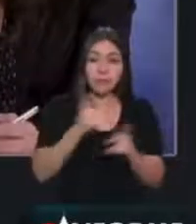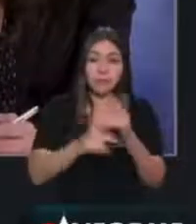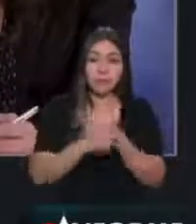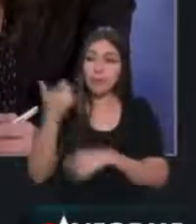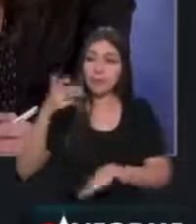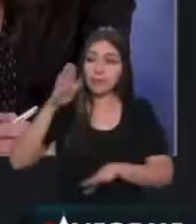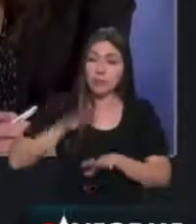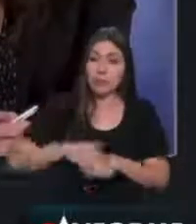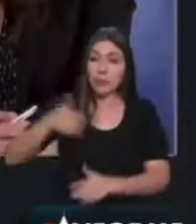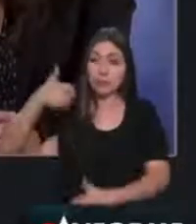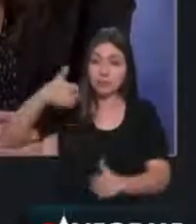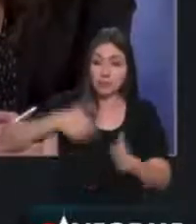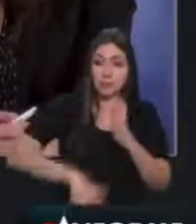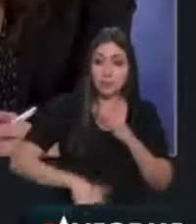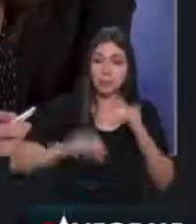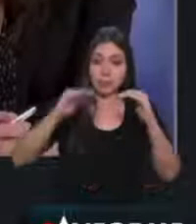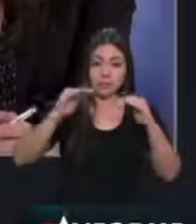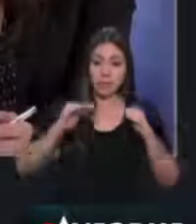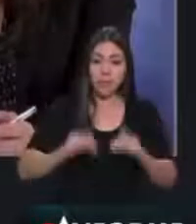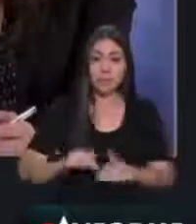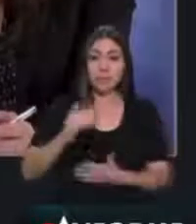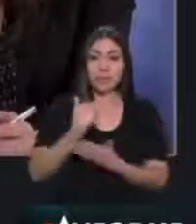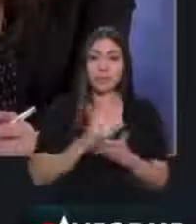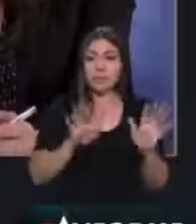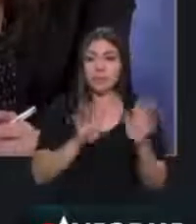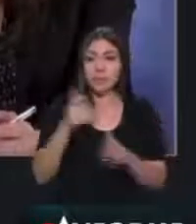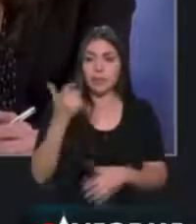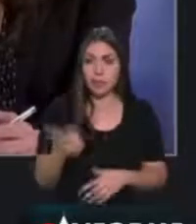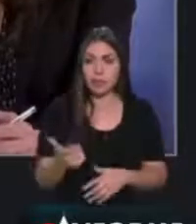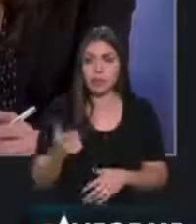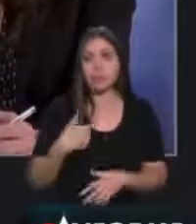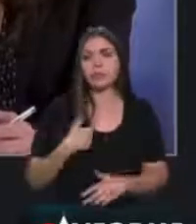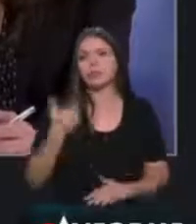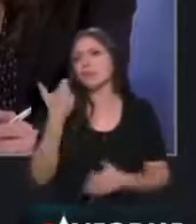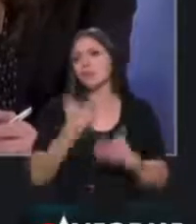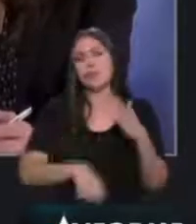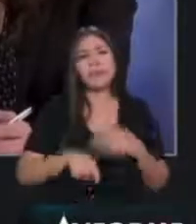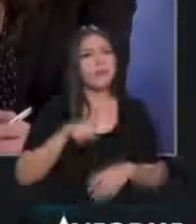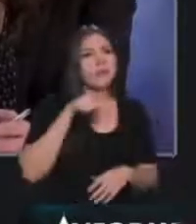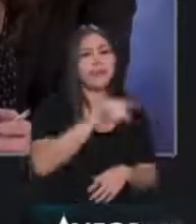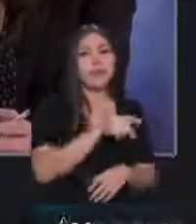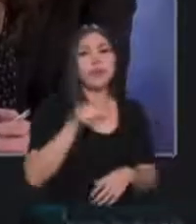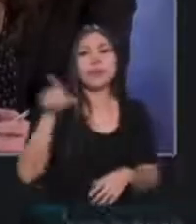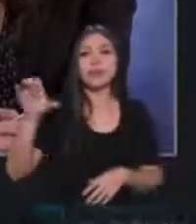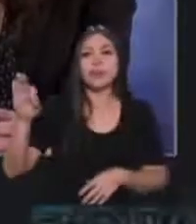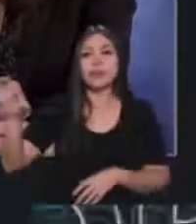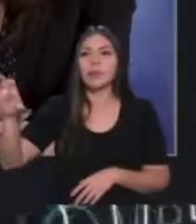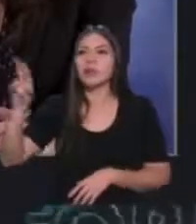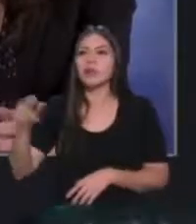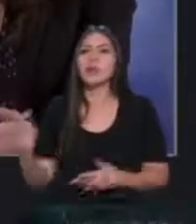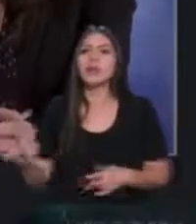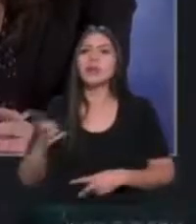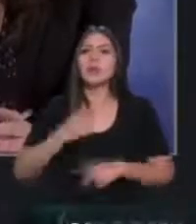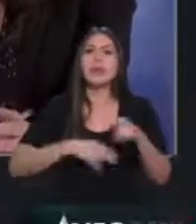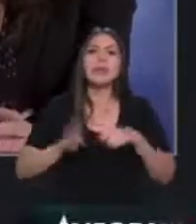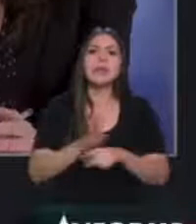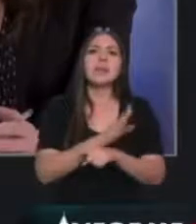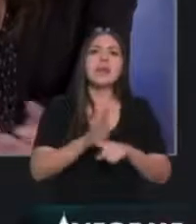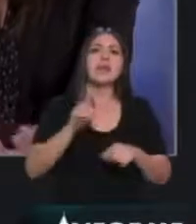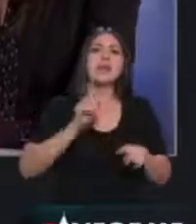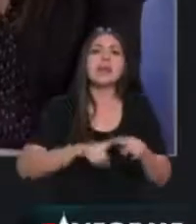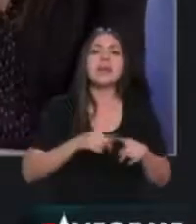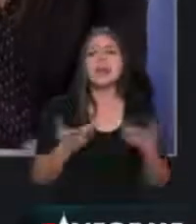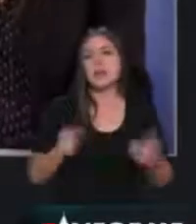y produces a menos de 900 pesos, te lo voy a comprar a ti, no a la comisión. ¿Quién se beneficia? Pues